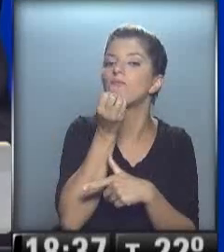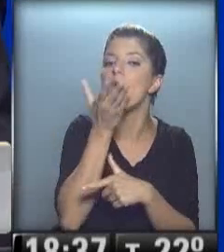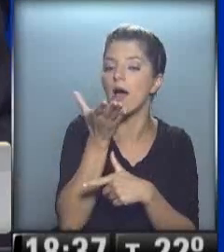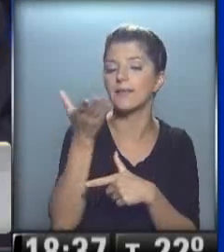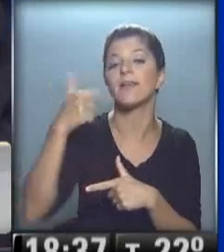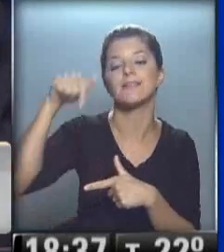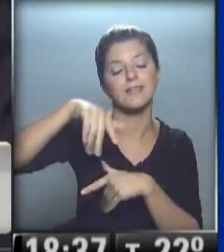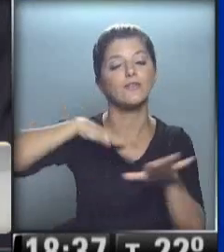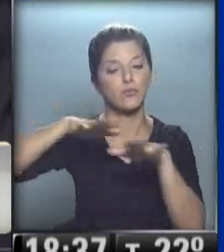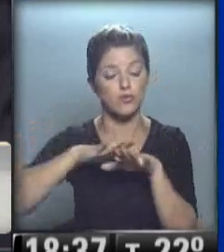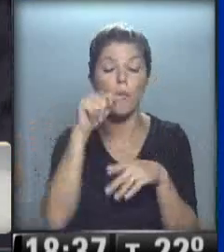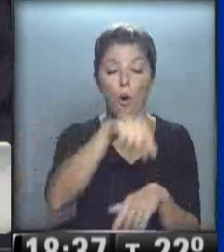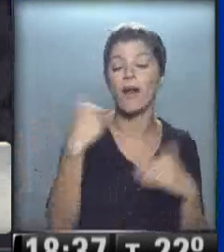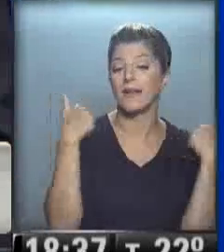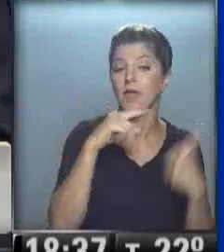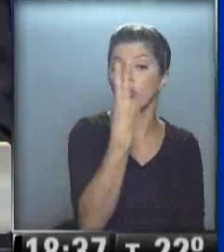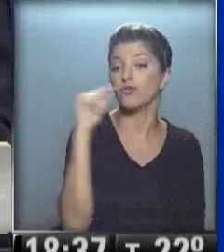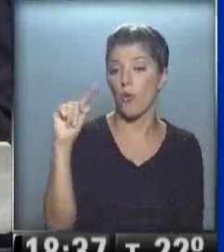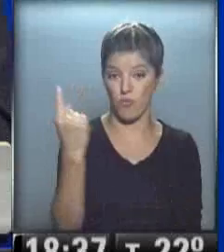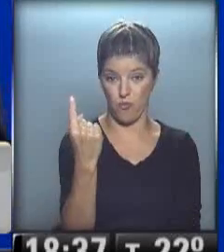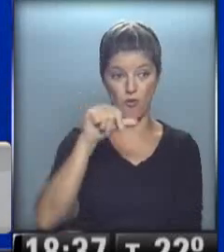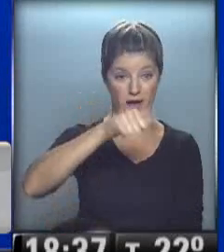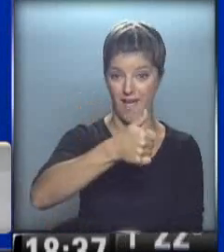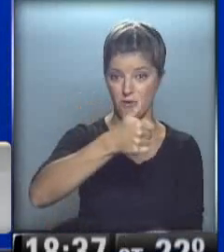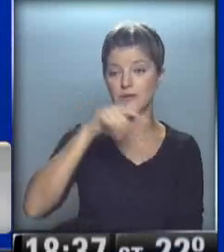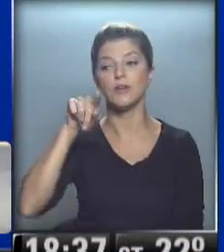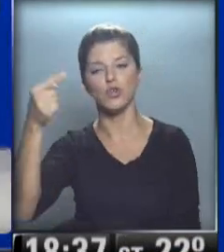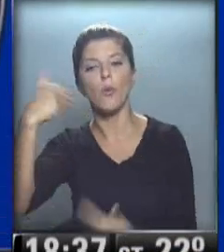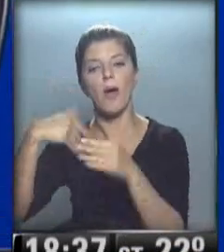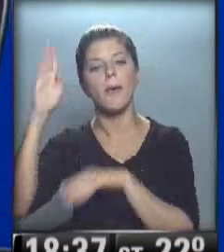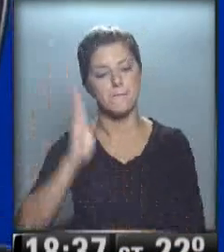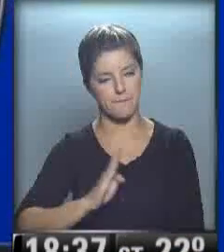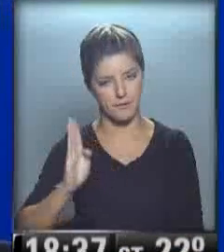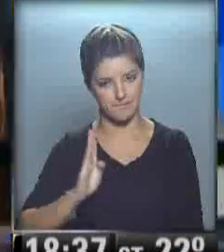esta victoria 2-1 con el promedio para descender de categoría.